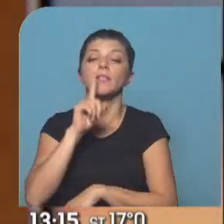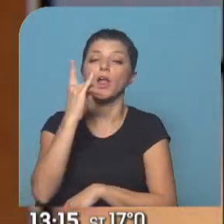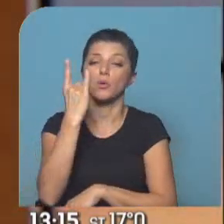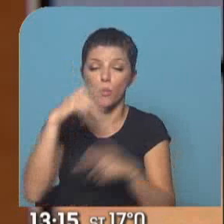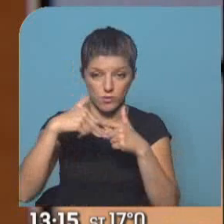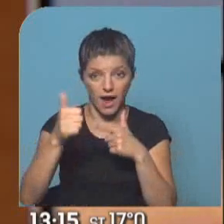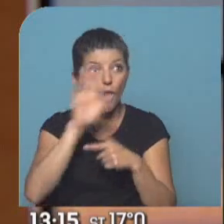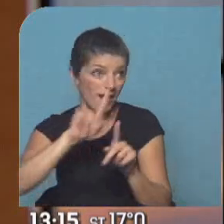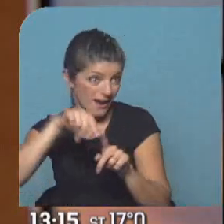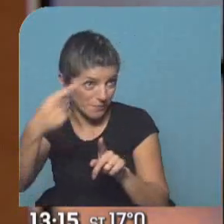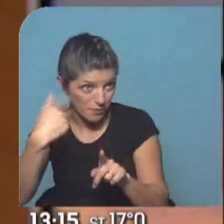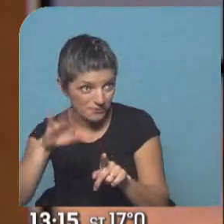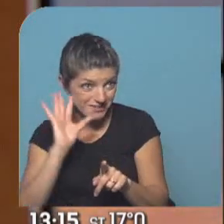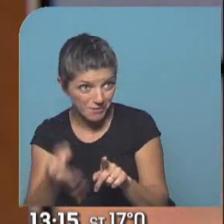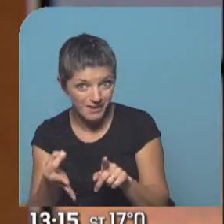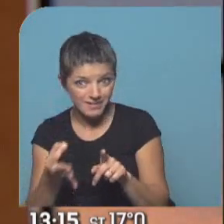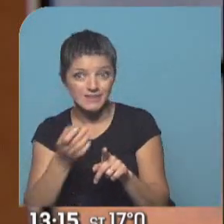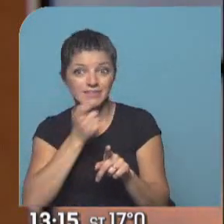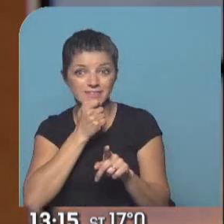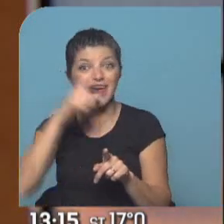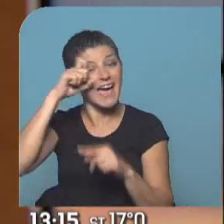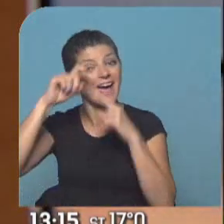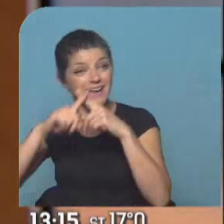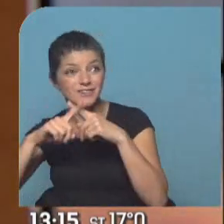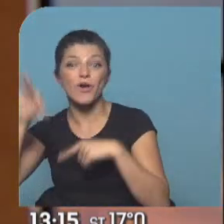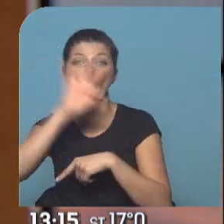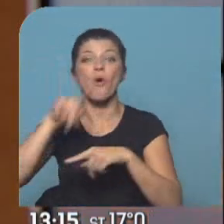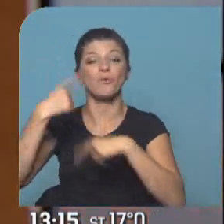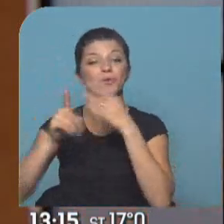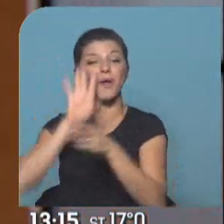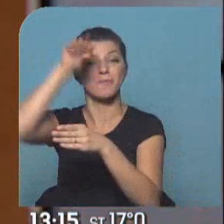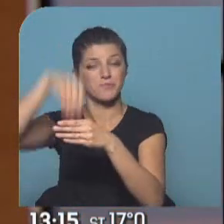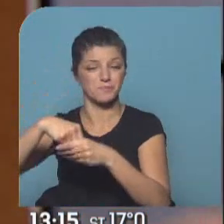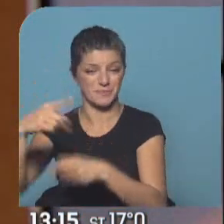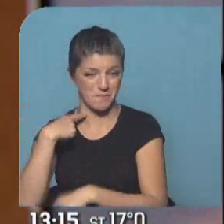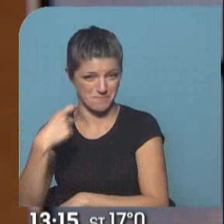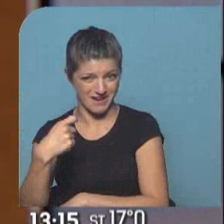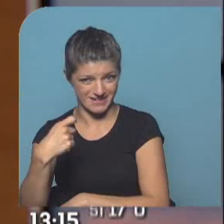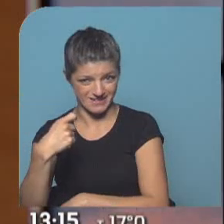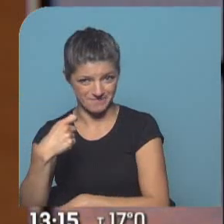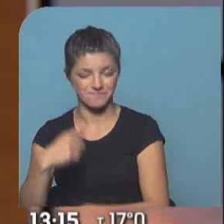que la próxima vez que nos veamos vamos a saber si finalmente son ex o siguen siendo, o siguen participando de ese